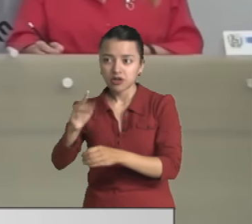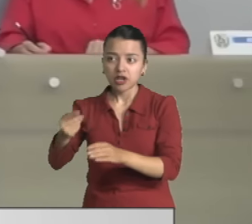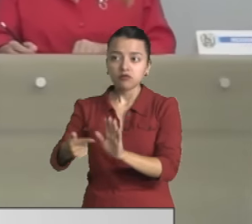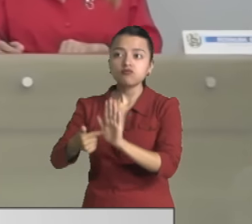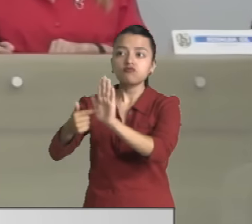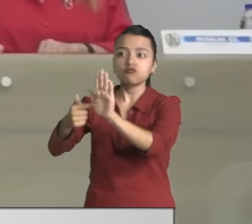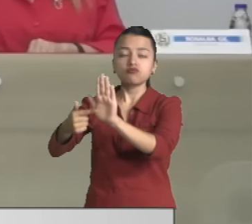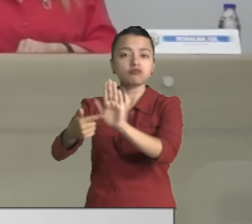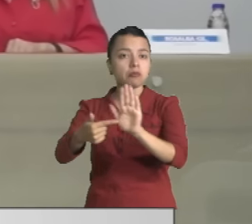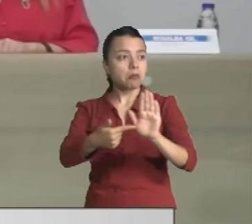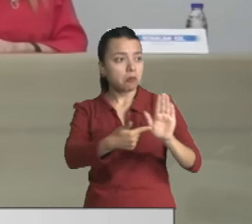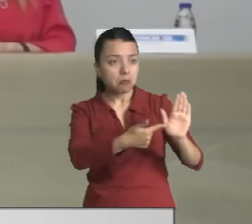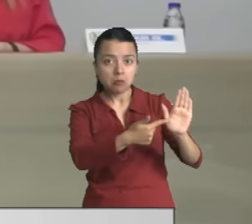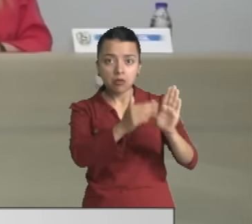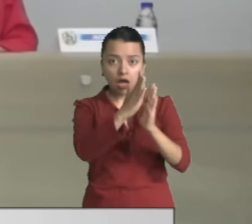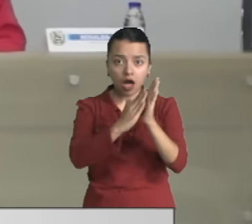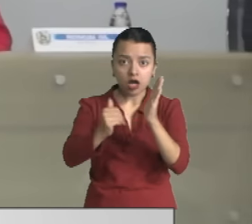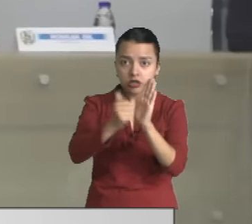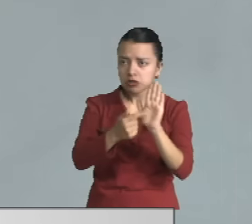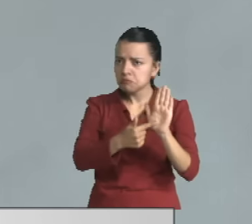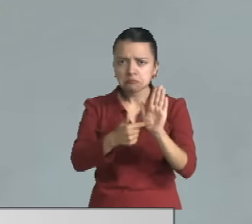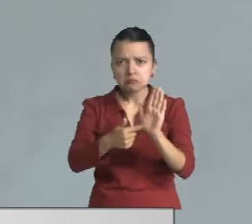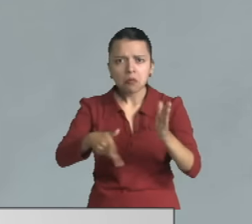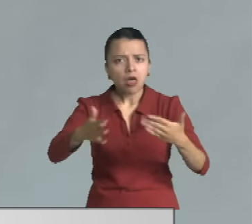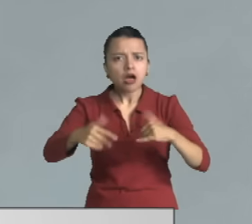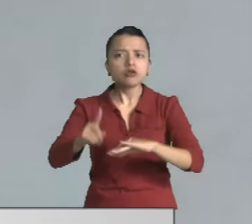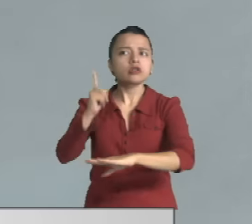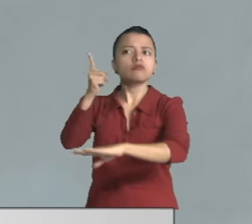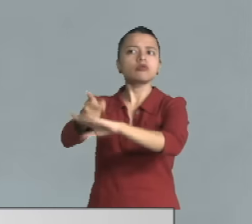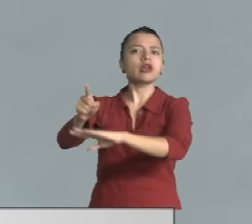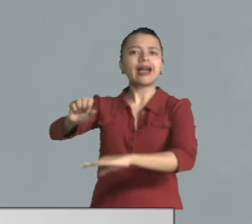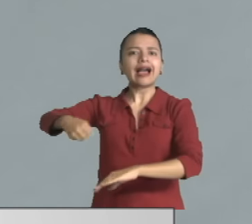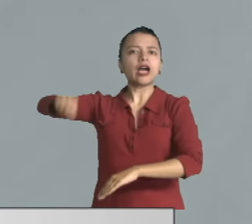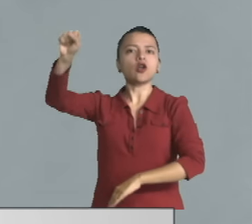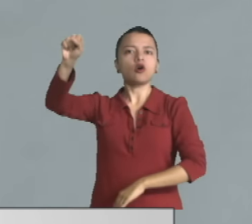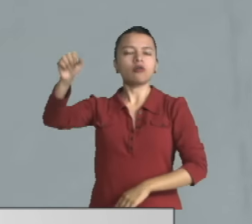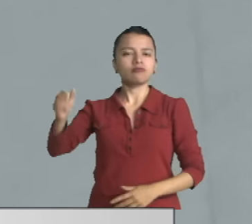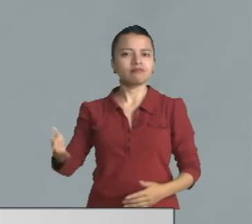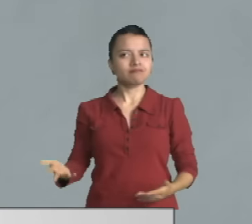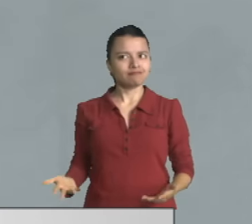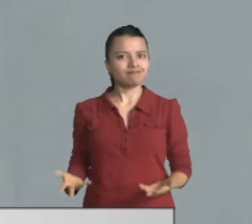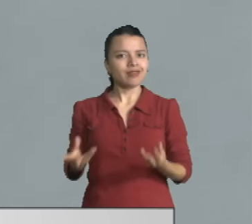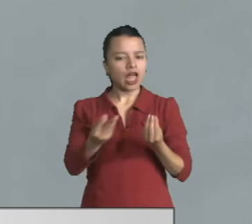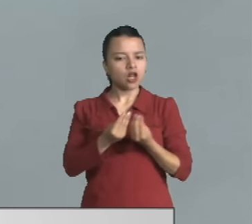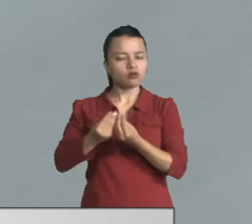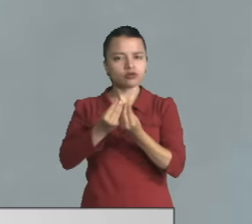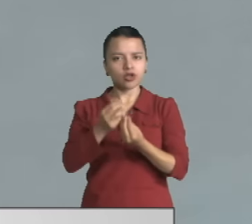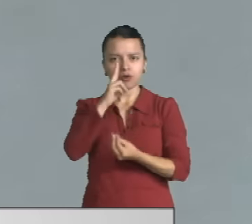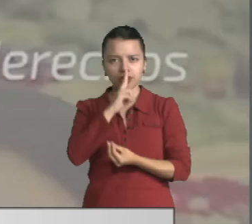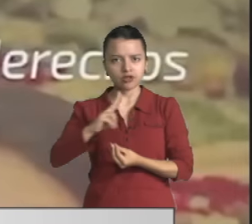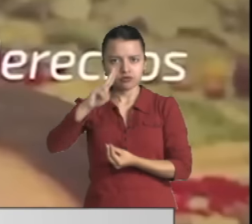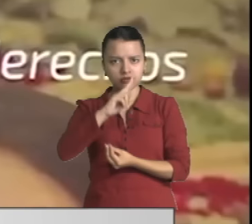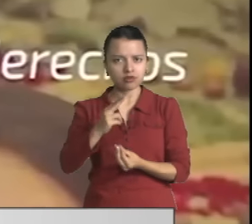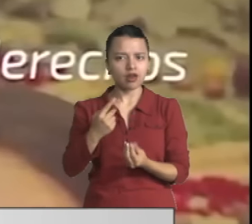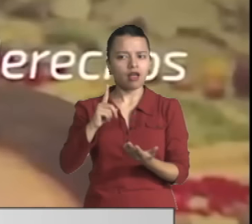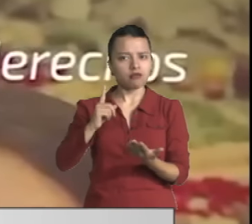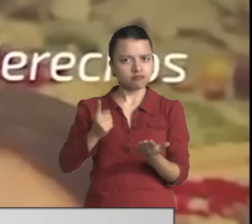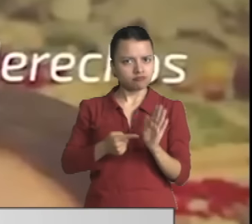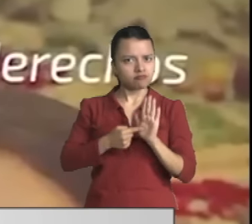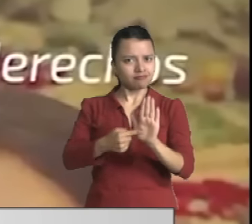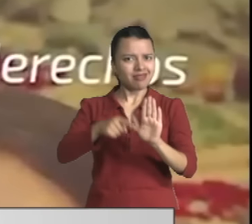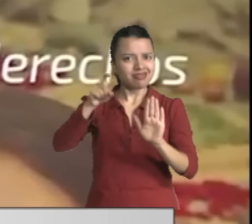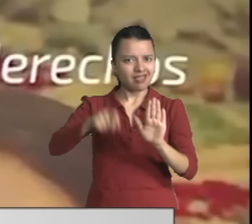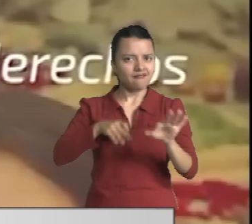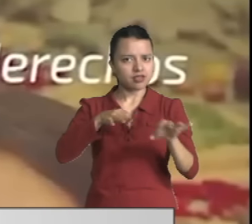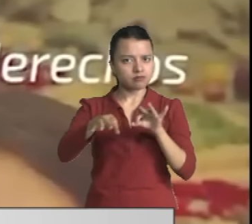presentar actas electorales que evidenciara la victoria, sabe que está debiendo una explicación a todo el mundo. Por su parte, el